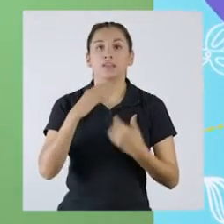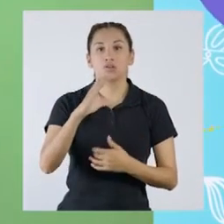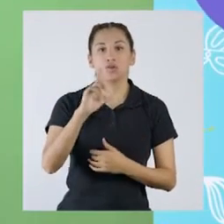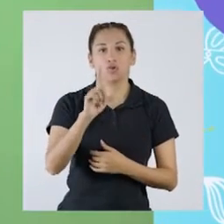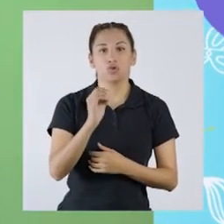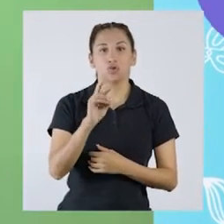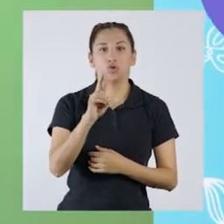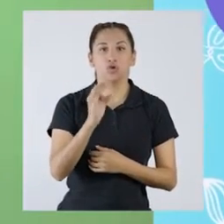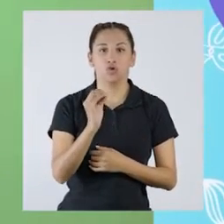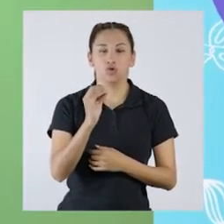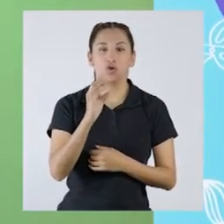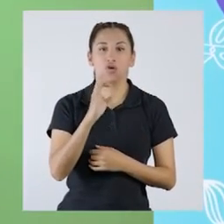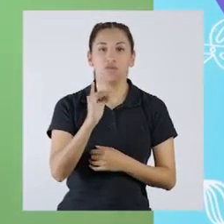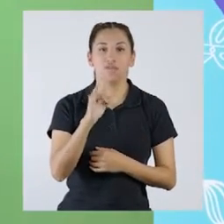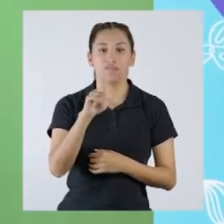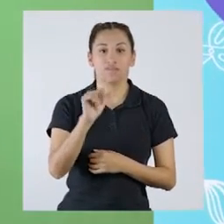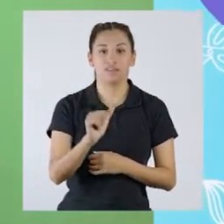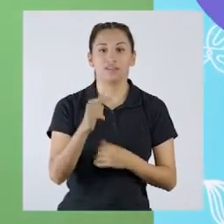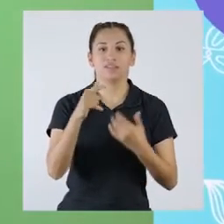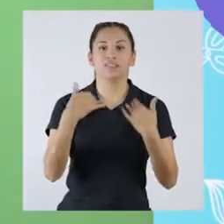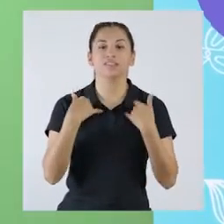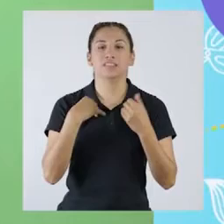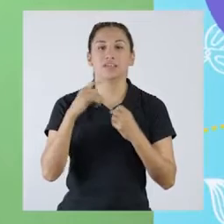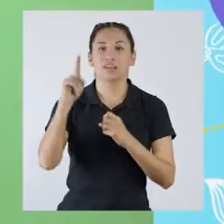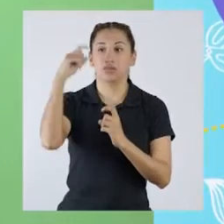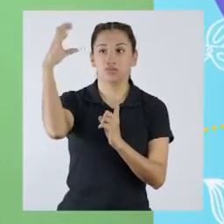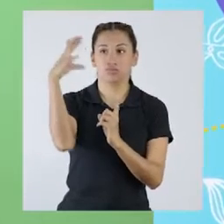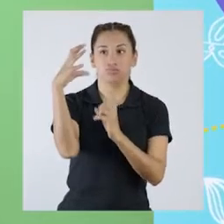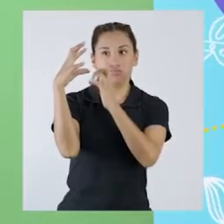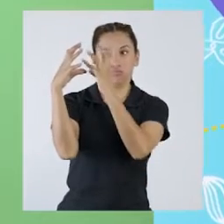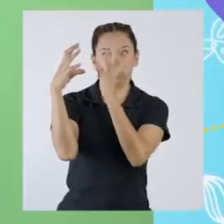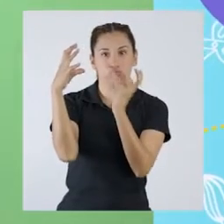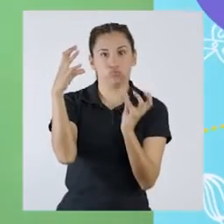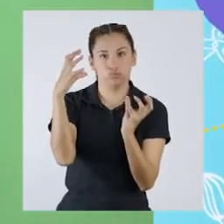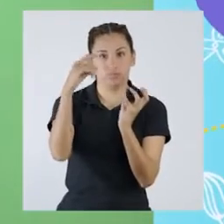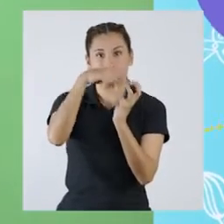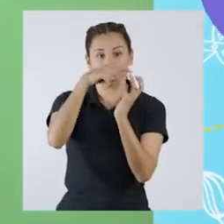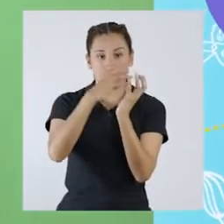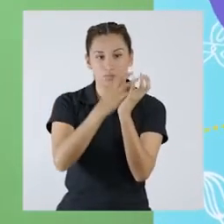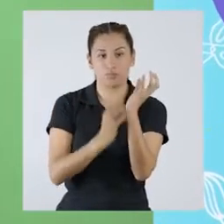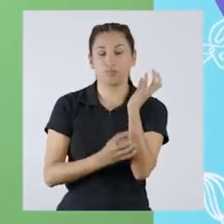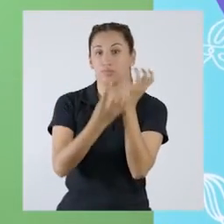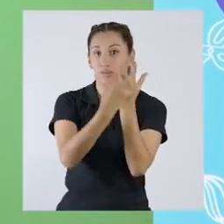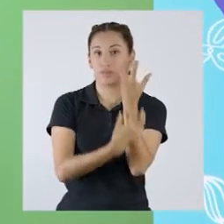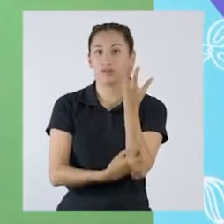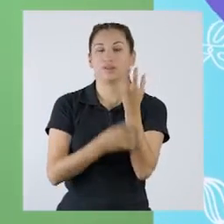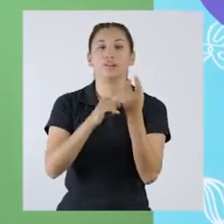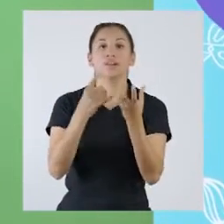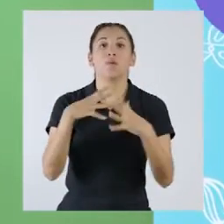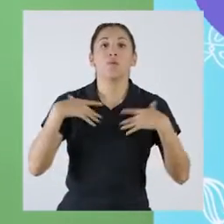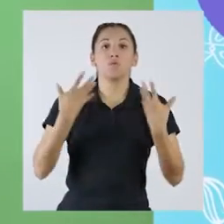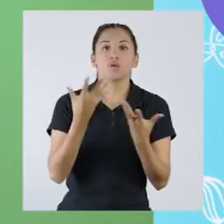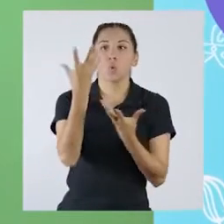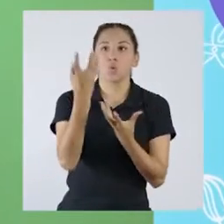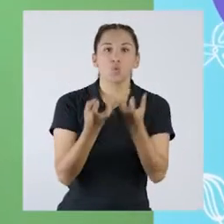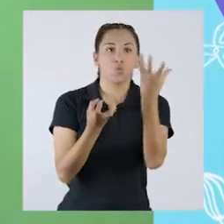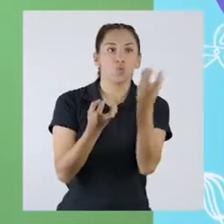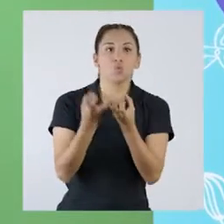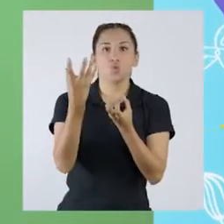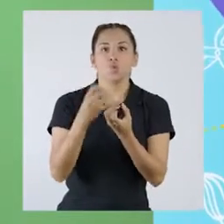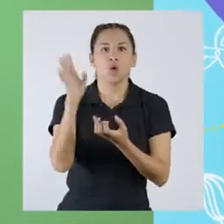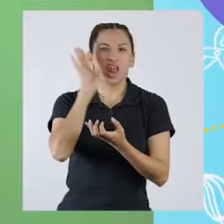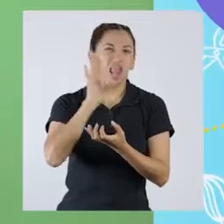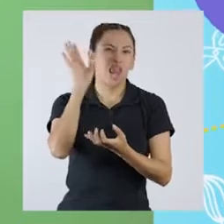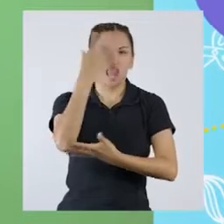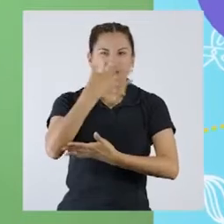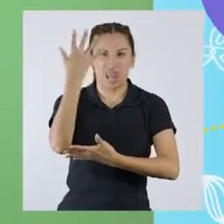clorofila y realizan de esa manera la fotosíntesis, teniendo la habilidad de absorber el